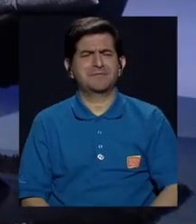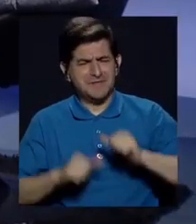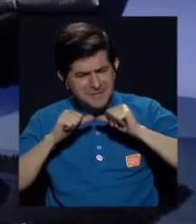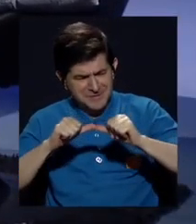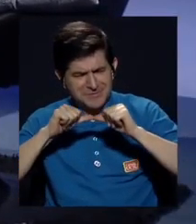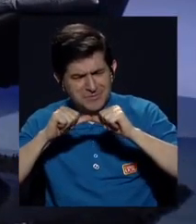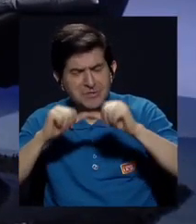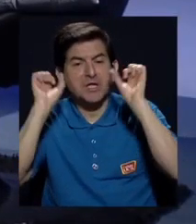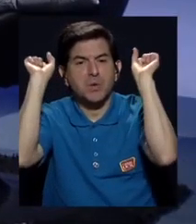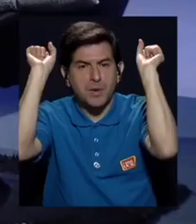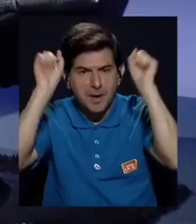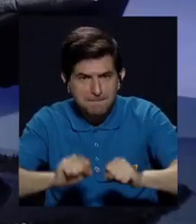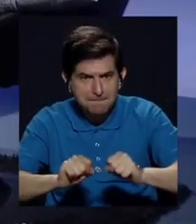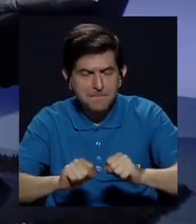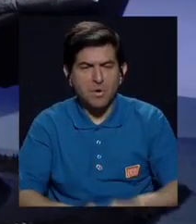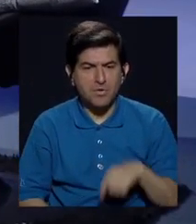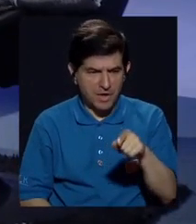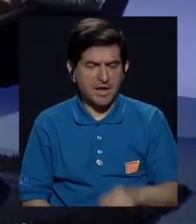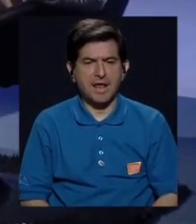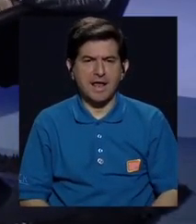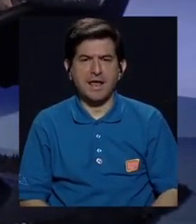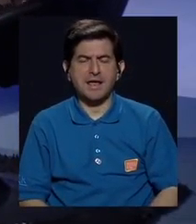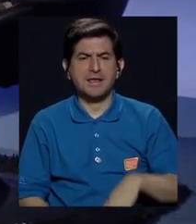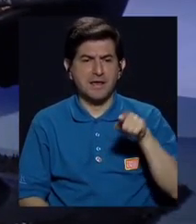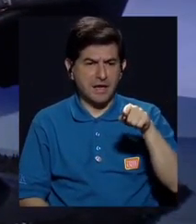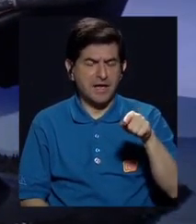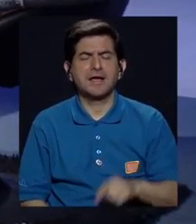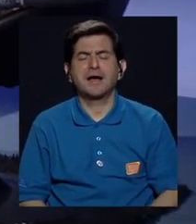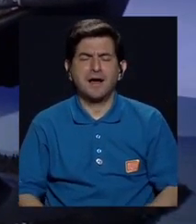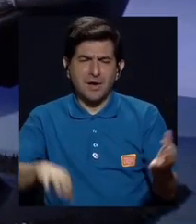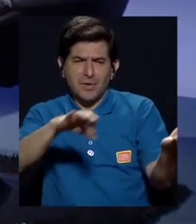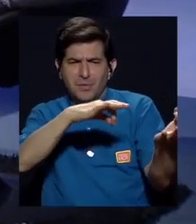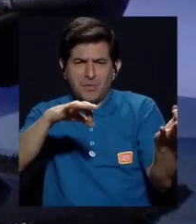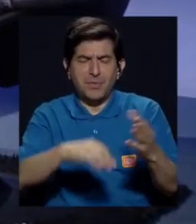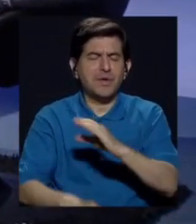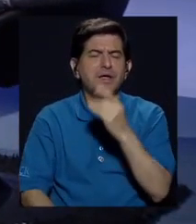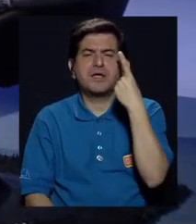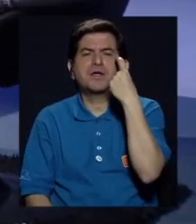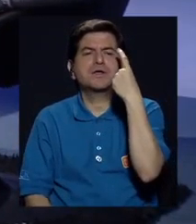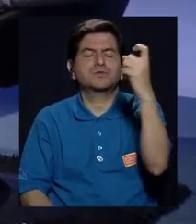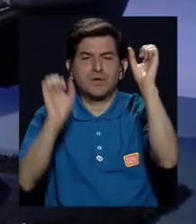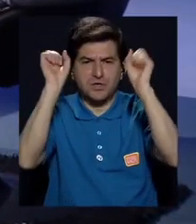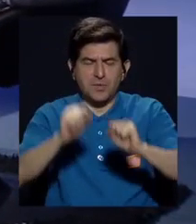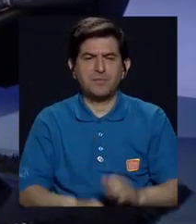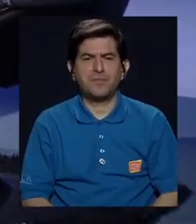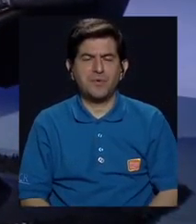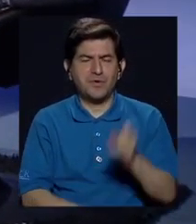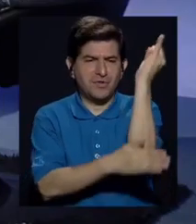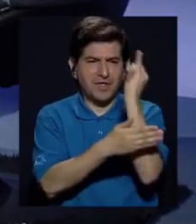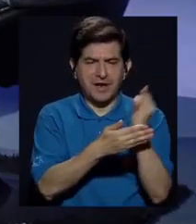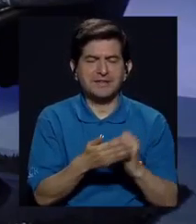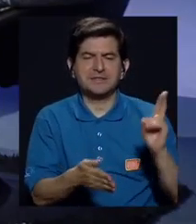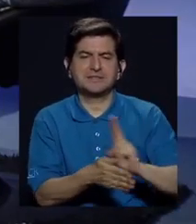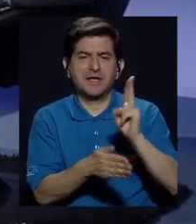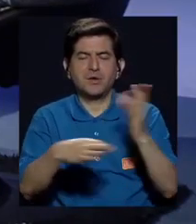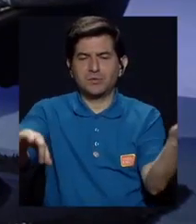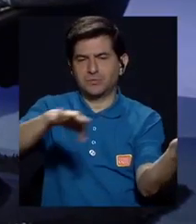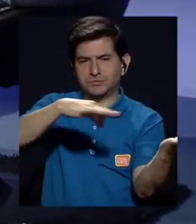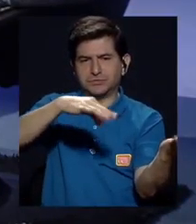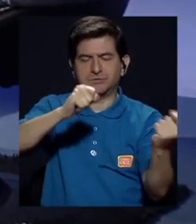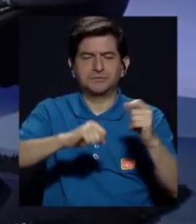para lograr su interpretación musical, así como también sus sueños de ser un artista en el violín.